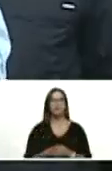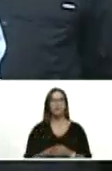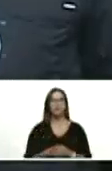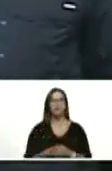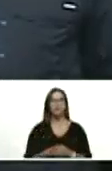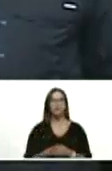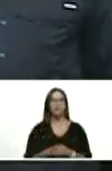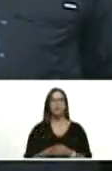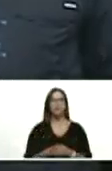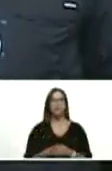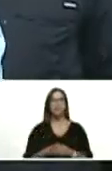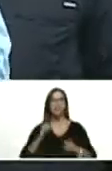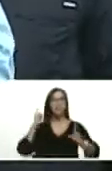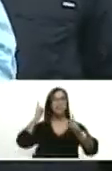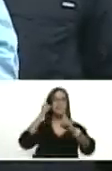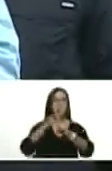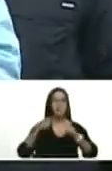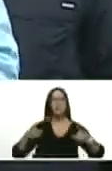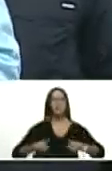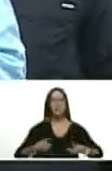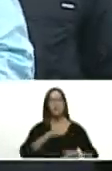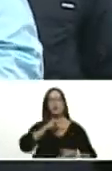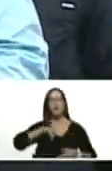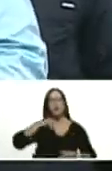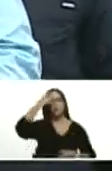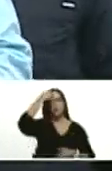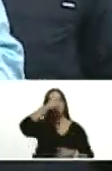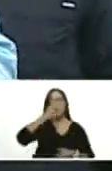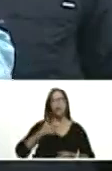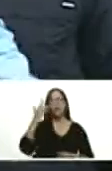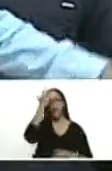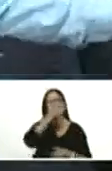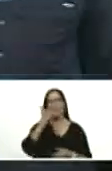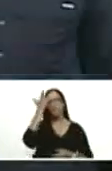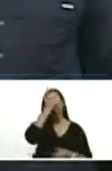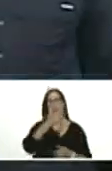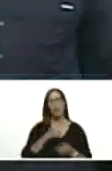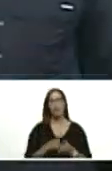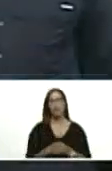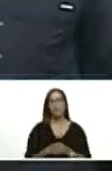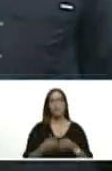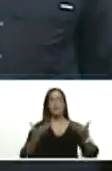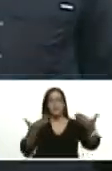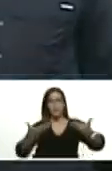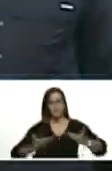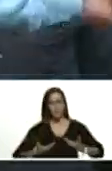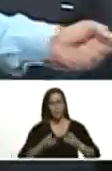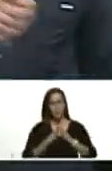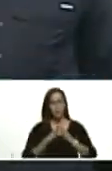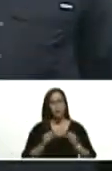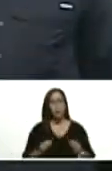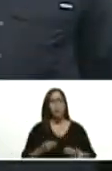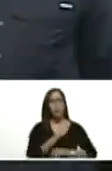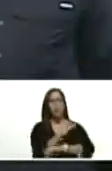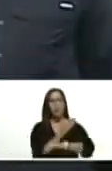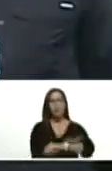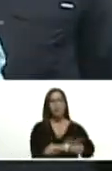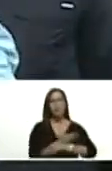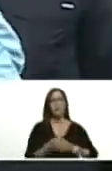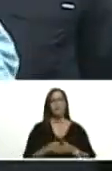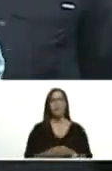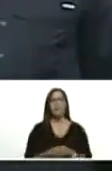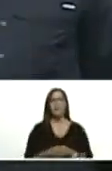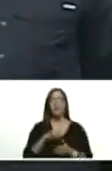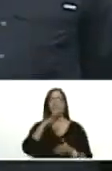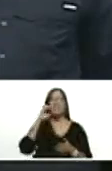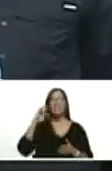de la resistencia de nuestros abuelos africanos. Se trajo toda la fuerza de la resistencia indígena de